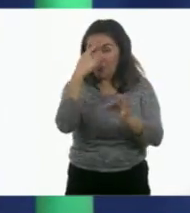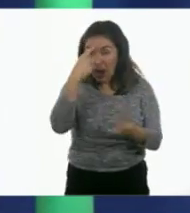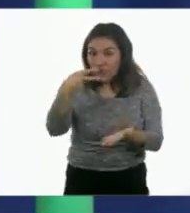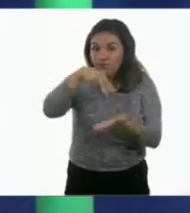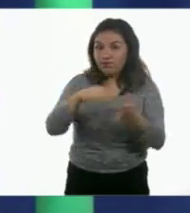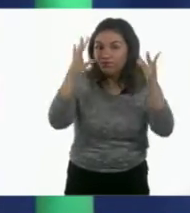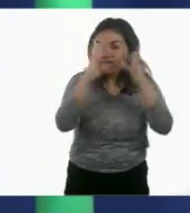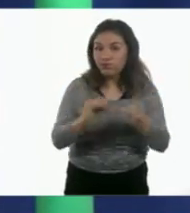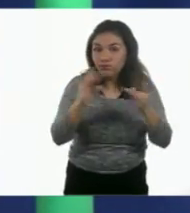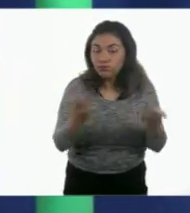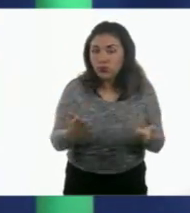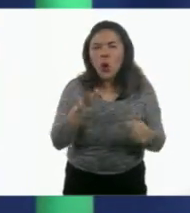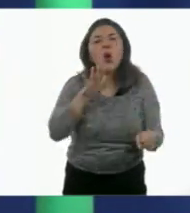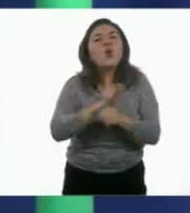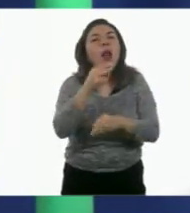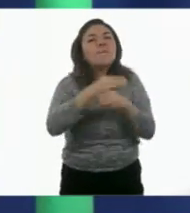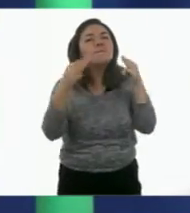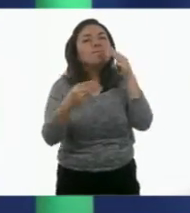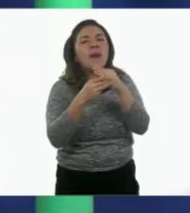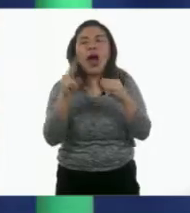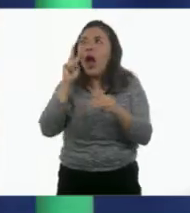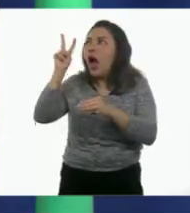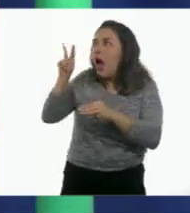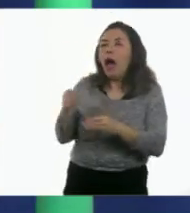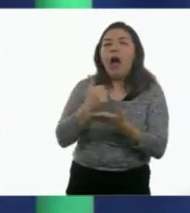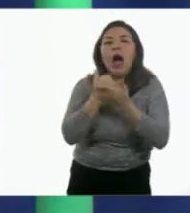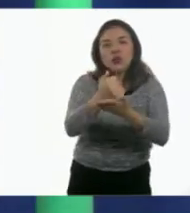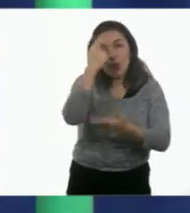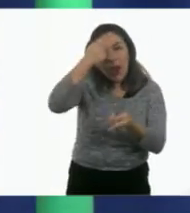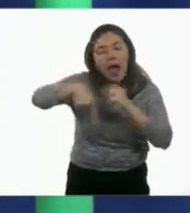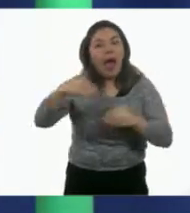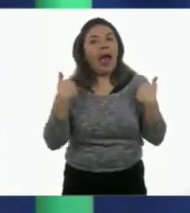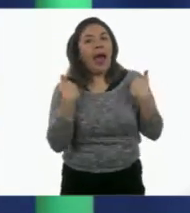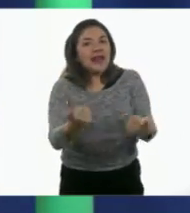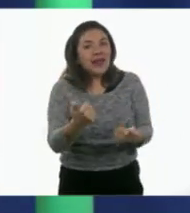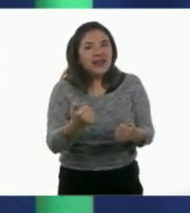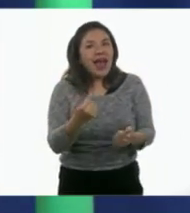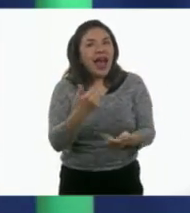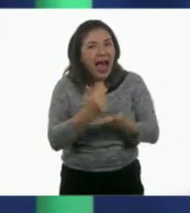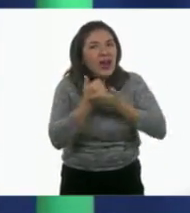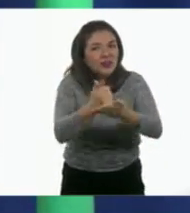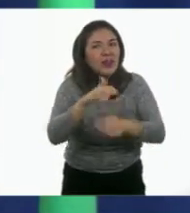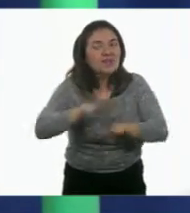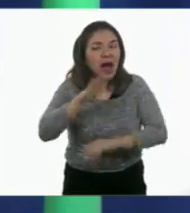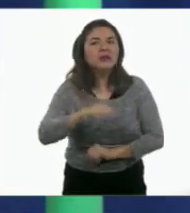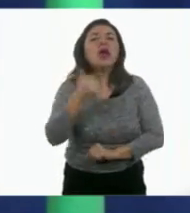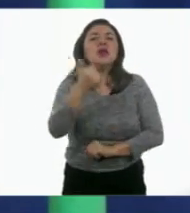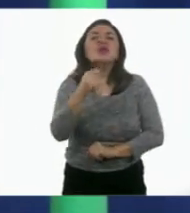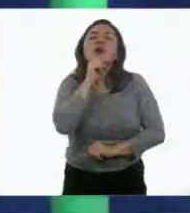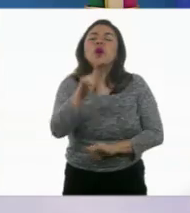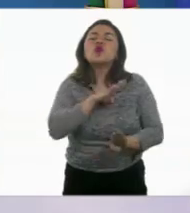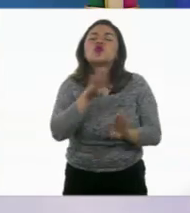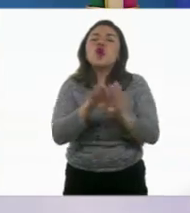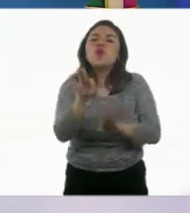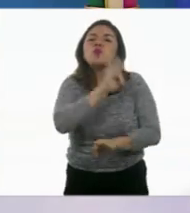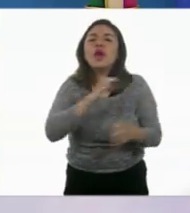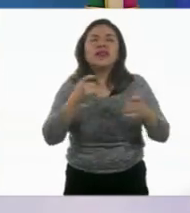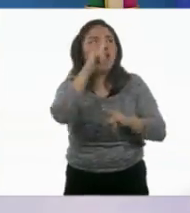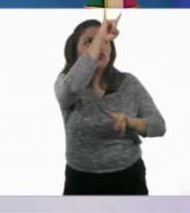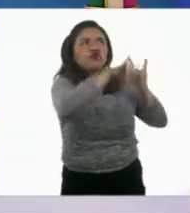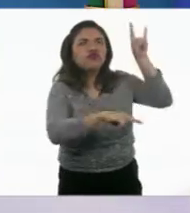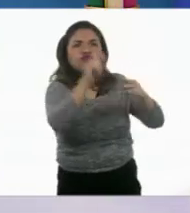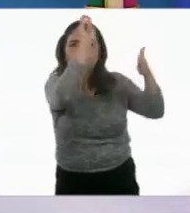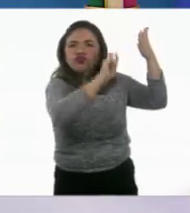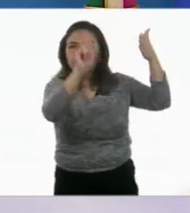¿Qué recurso visual me ayudaría para la exposición? ¿Y cómo debo hacer un cartel que le guste a los niños y